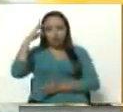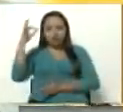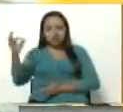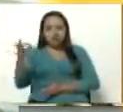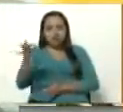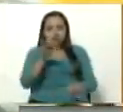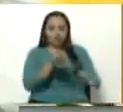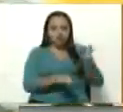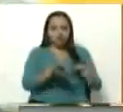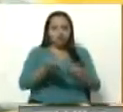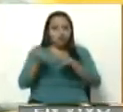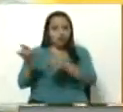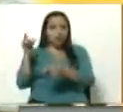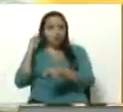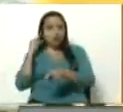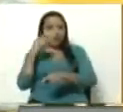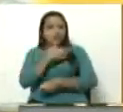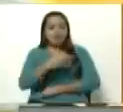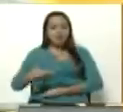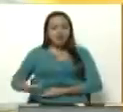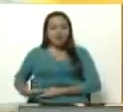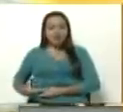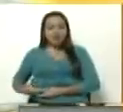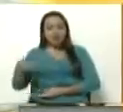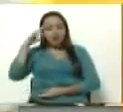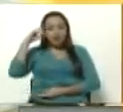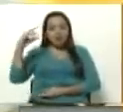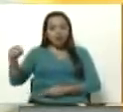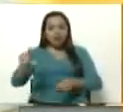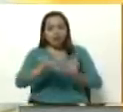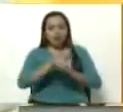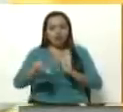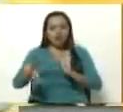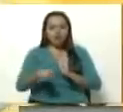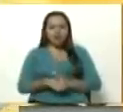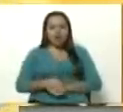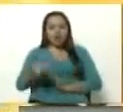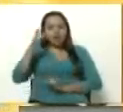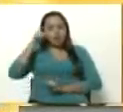Encinoso, presidenta del Consejo Legislativo del Estado Guárico.